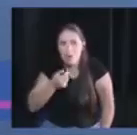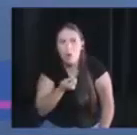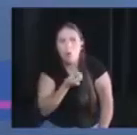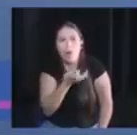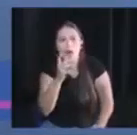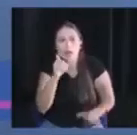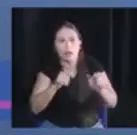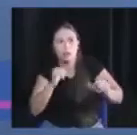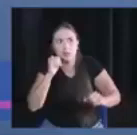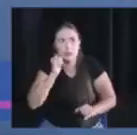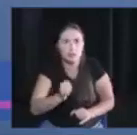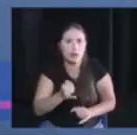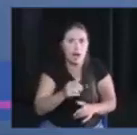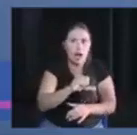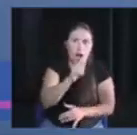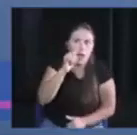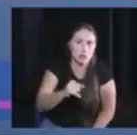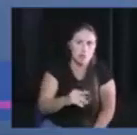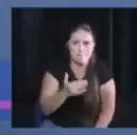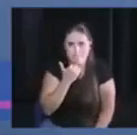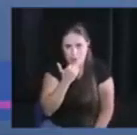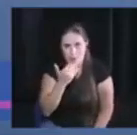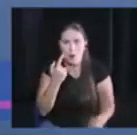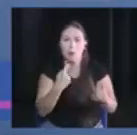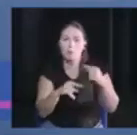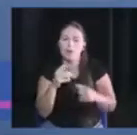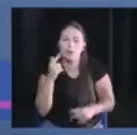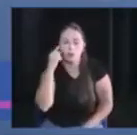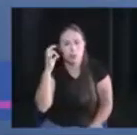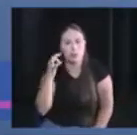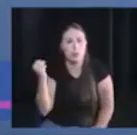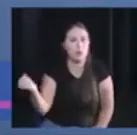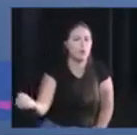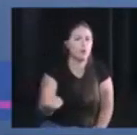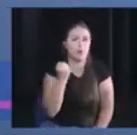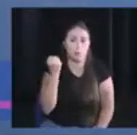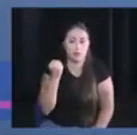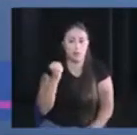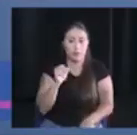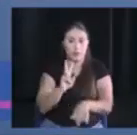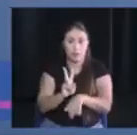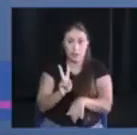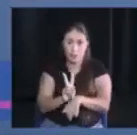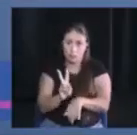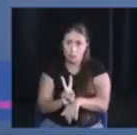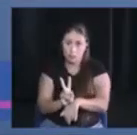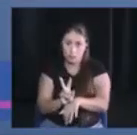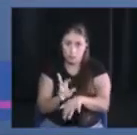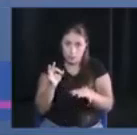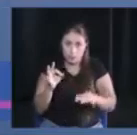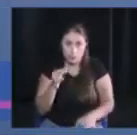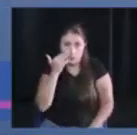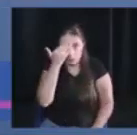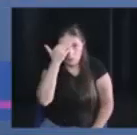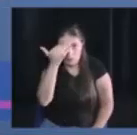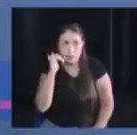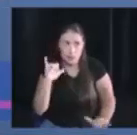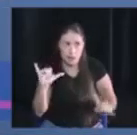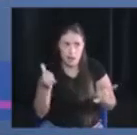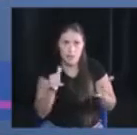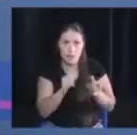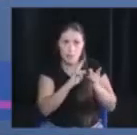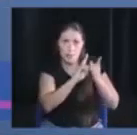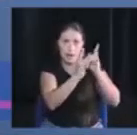pero lo que me parece absolutamente fundamental, respaldando lo mucho y bien que hizo el Frente Amplio en el